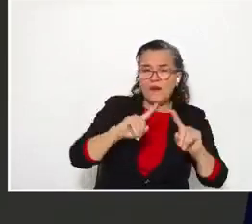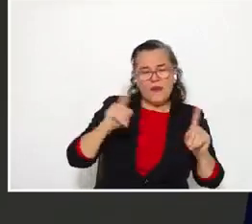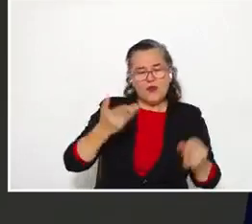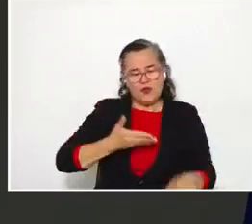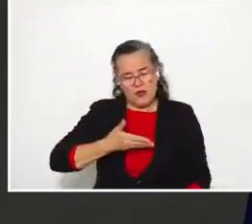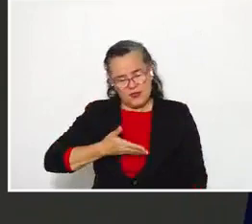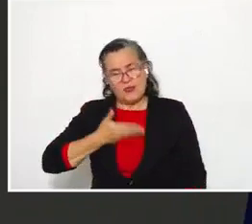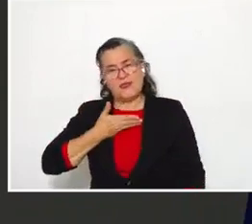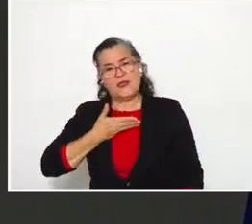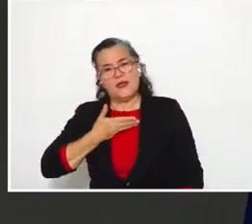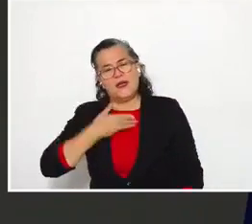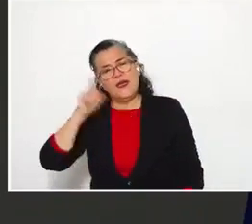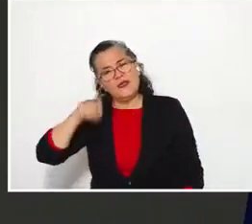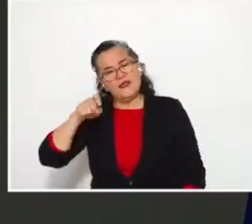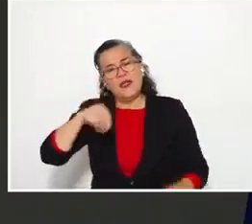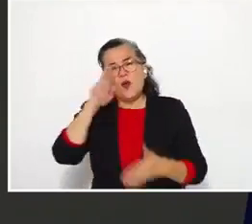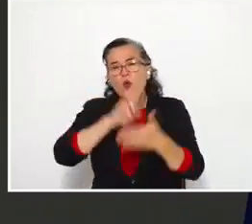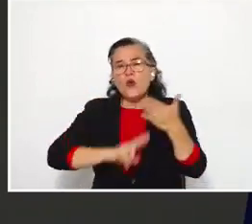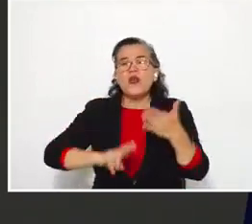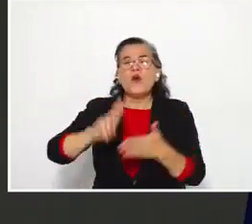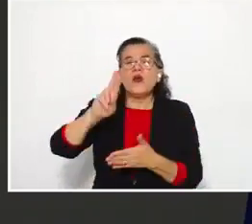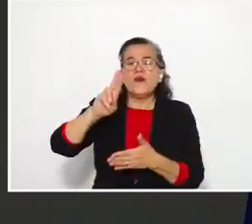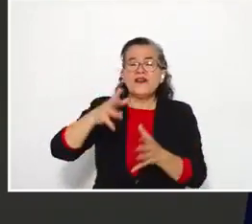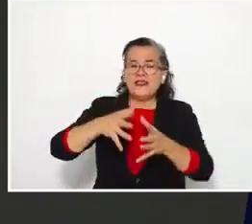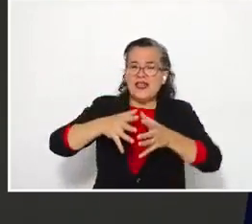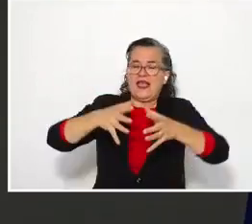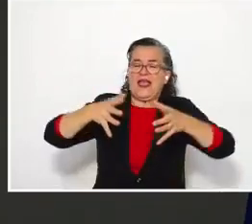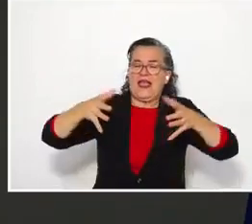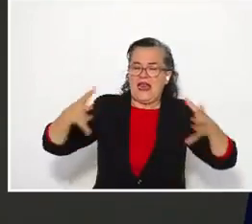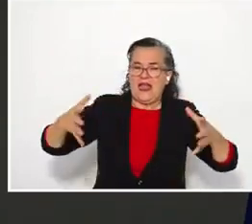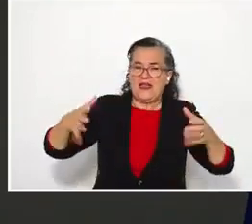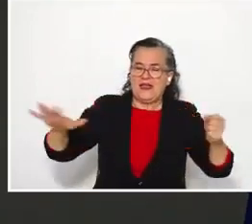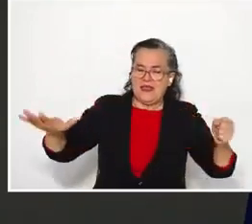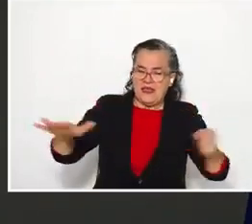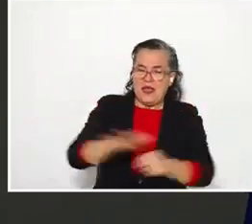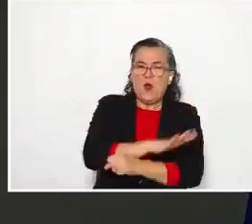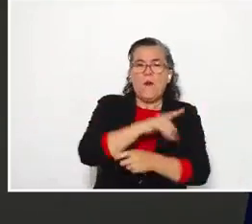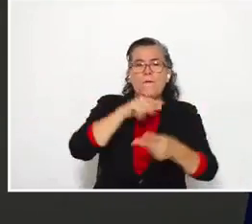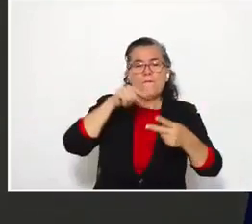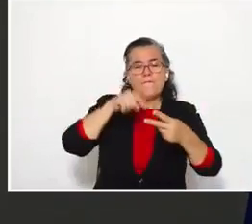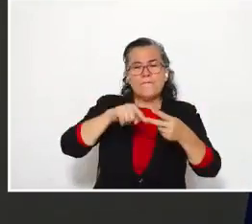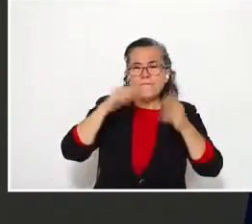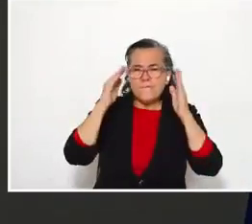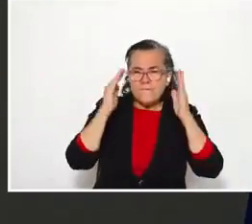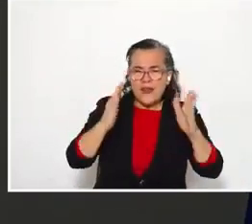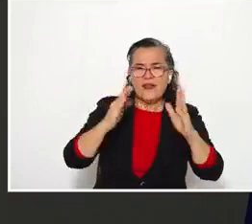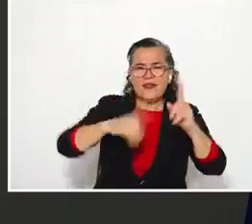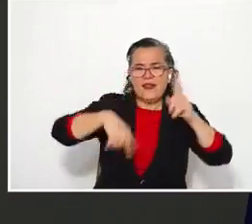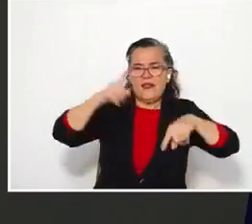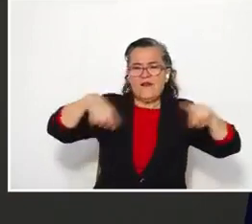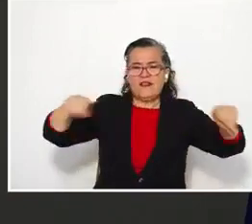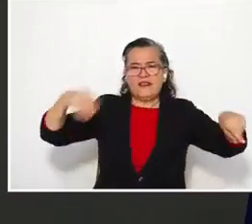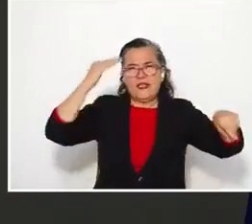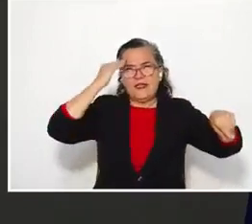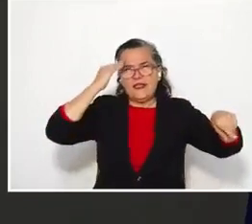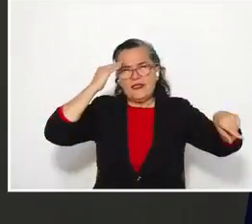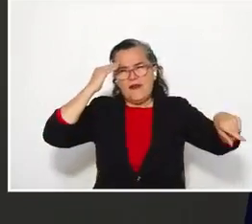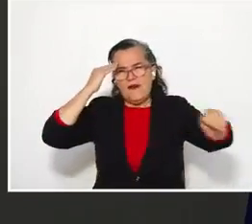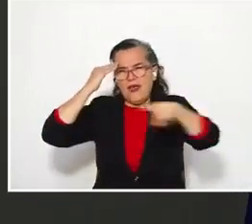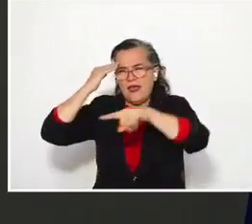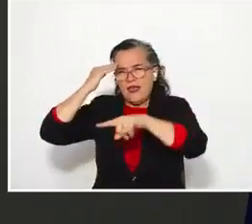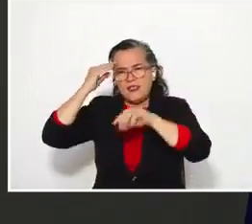arrogante, necesita de una universidad grande, completa, que abarque la diversidad de saberes y